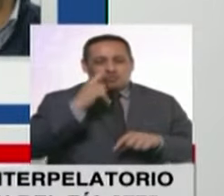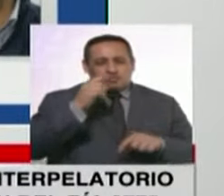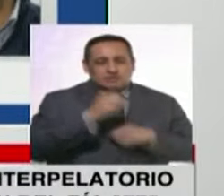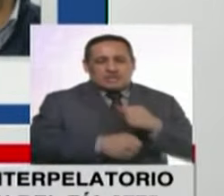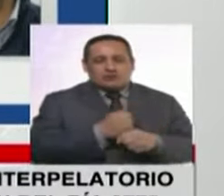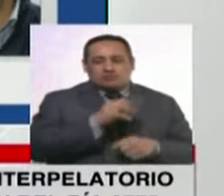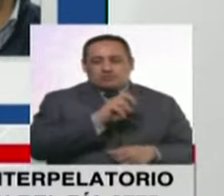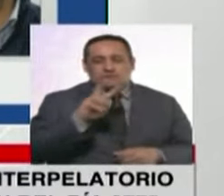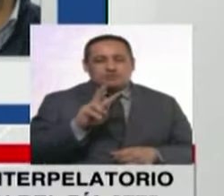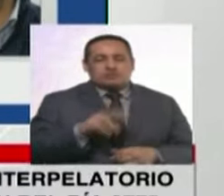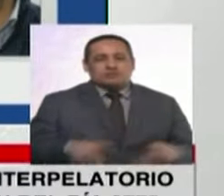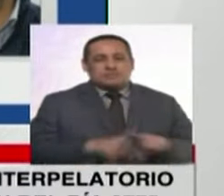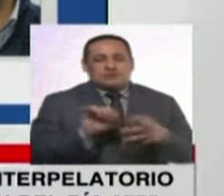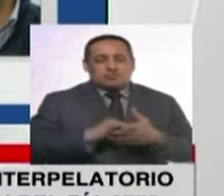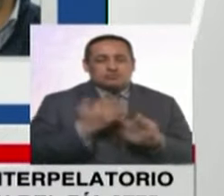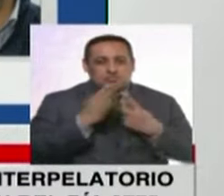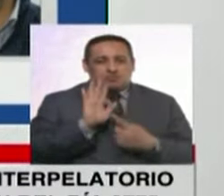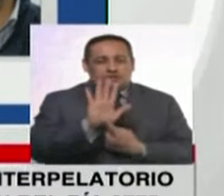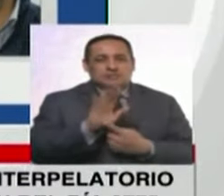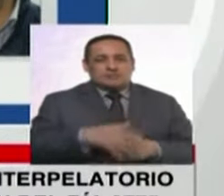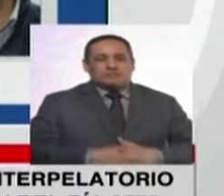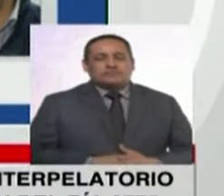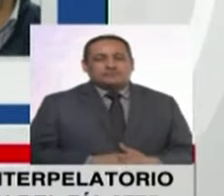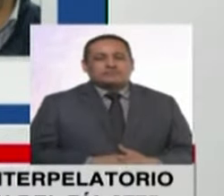2022 Tal como se muestra la pantalla